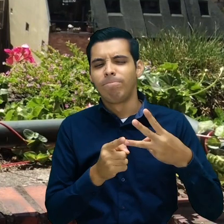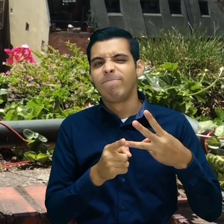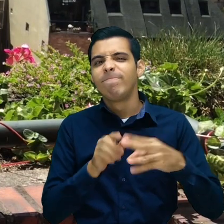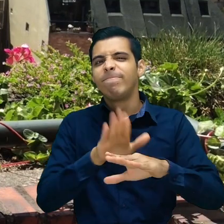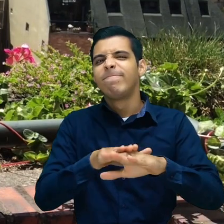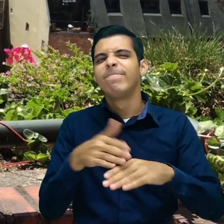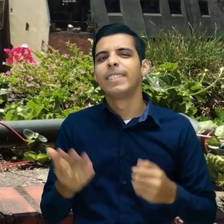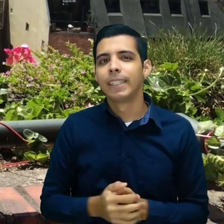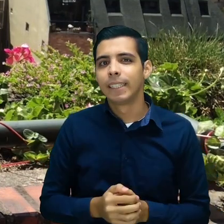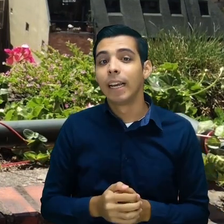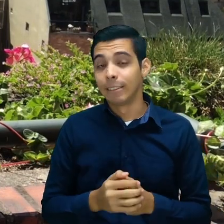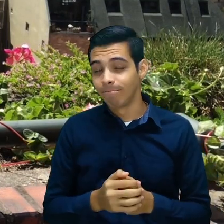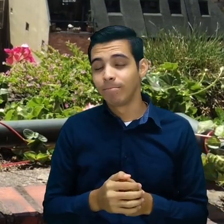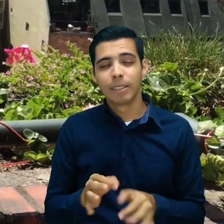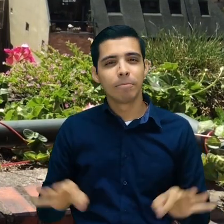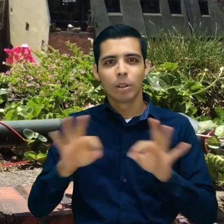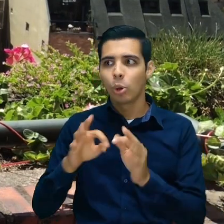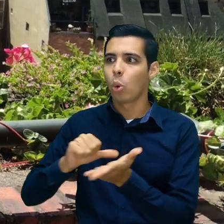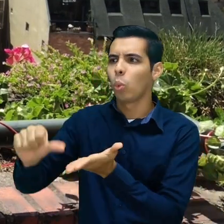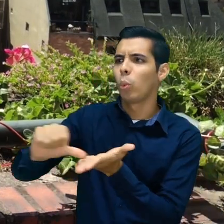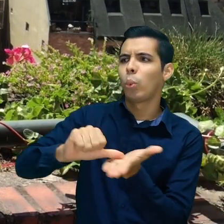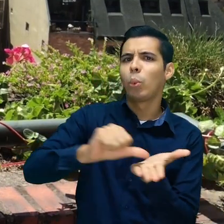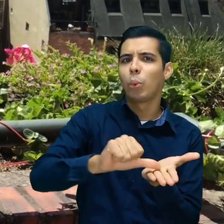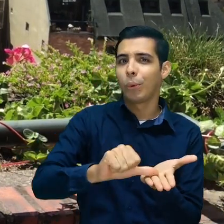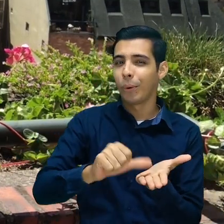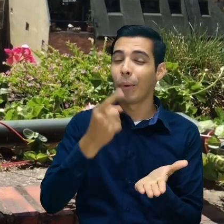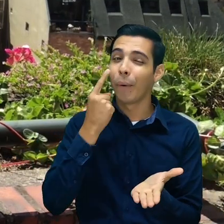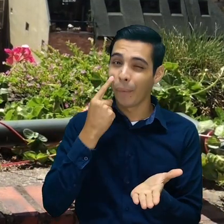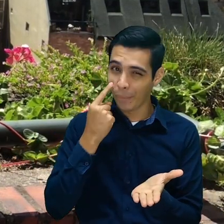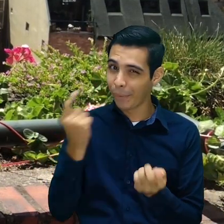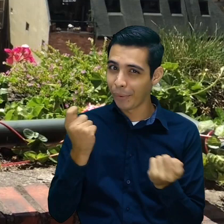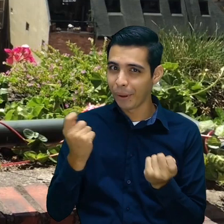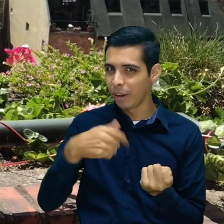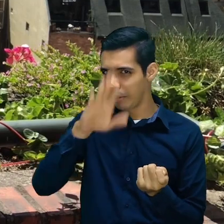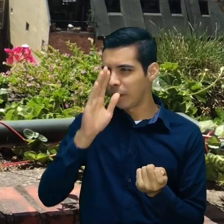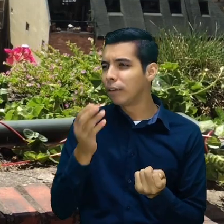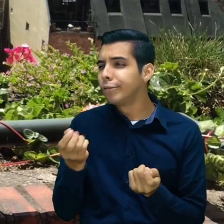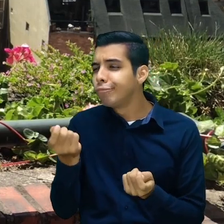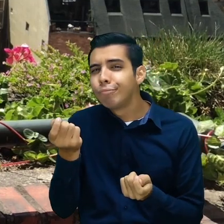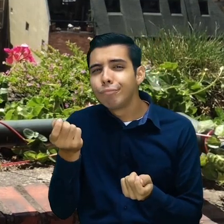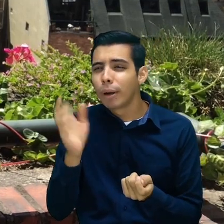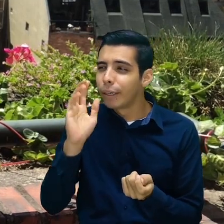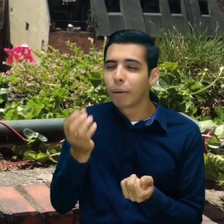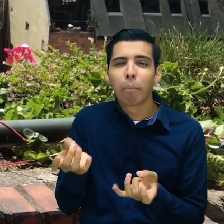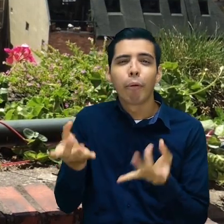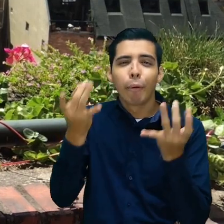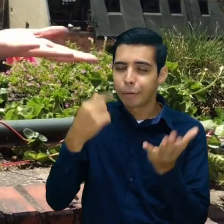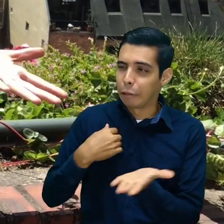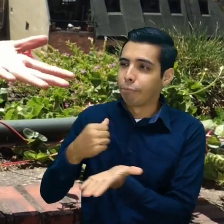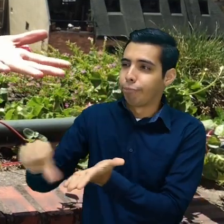aquí los hemos mencionado muchísimo en este canal, pero son básicamente esas cositas pequeñas que consumimos y que para el bolsillo en ese momento no